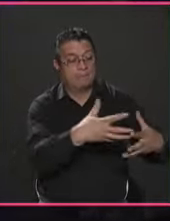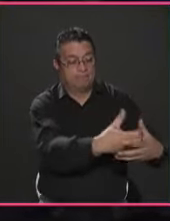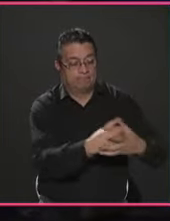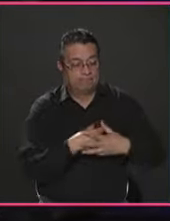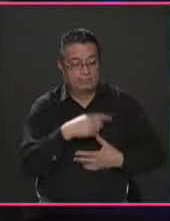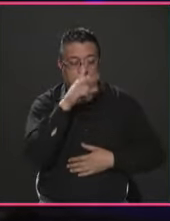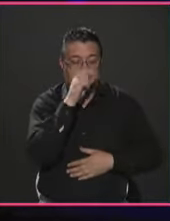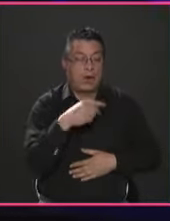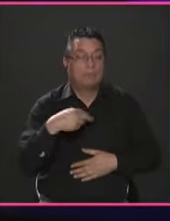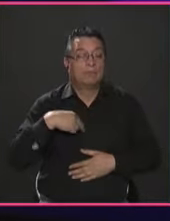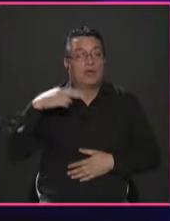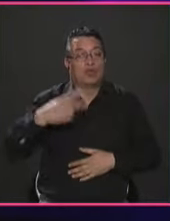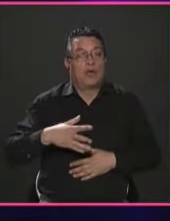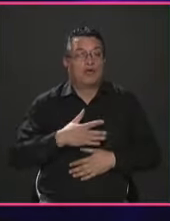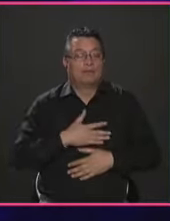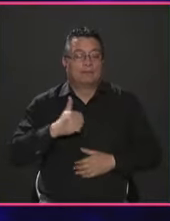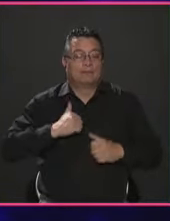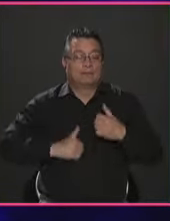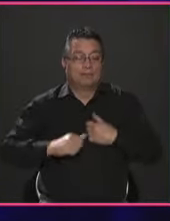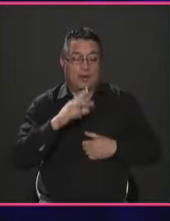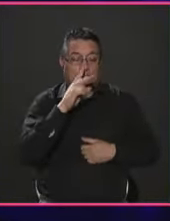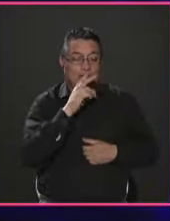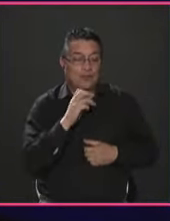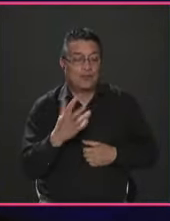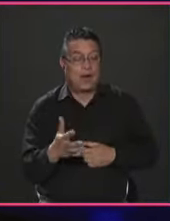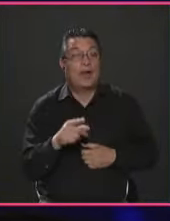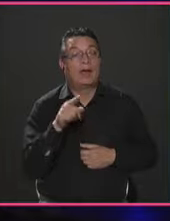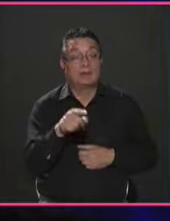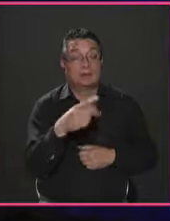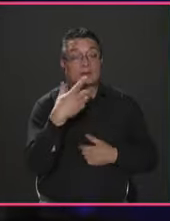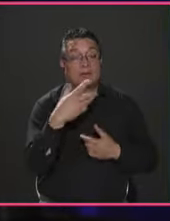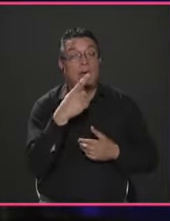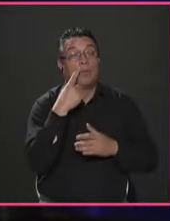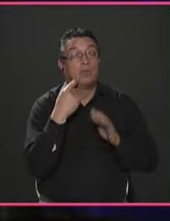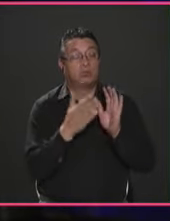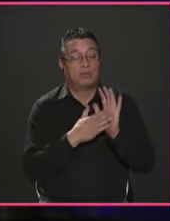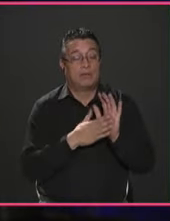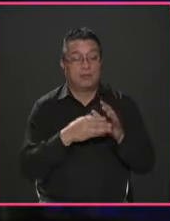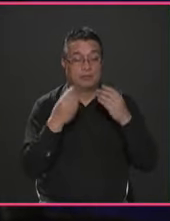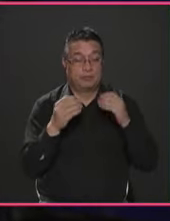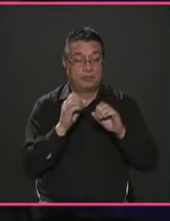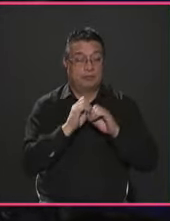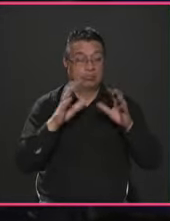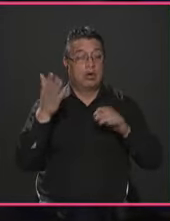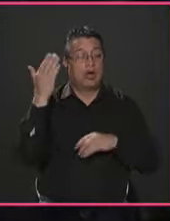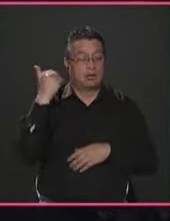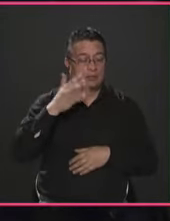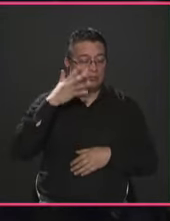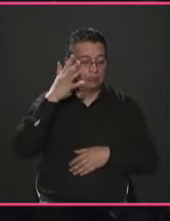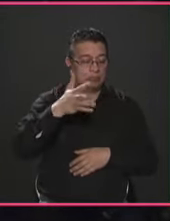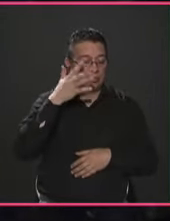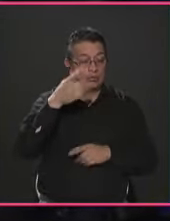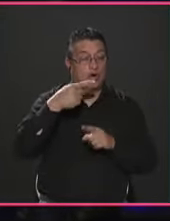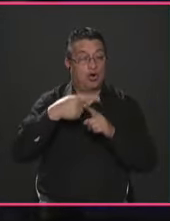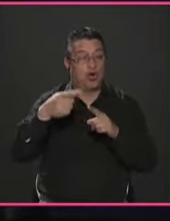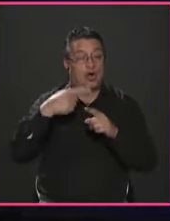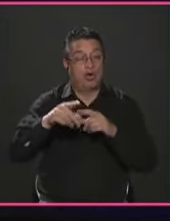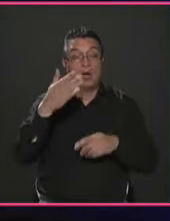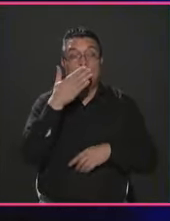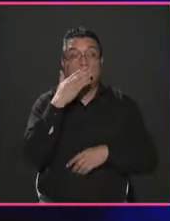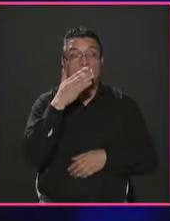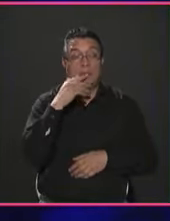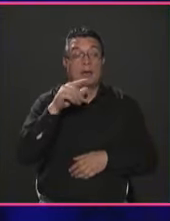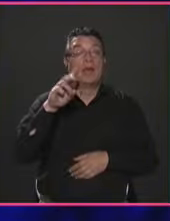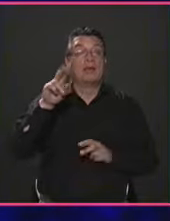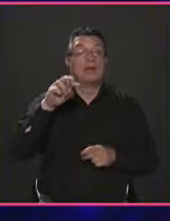fuera sufrimiento propio eso se ilustra de muy buena manera de ciertas presentaciones que hemos dado acá con otros doctores y otras personas que han hablado